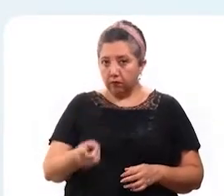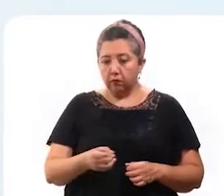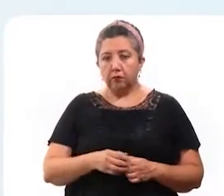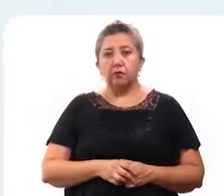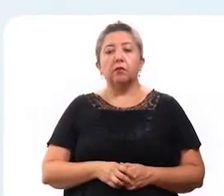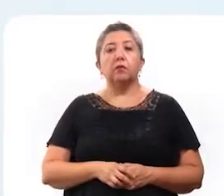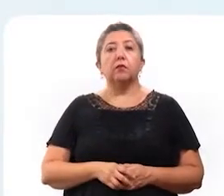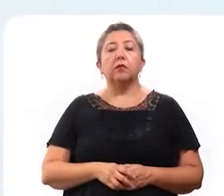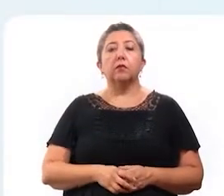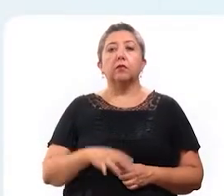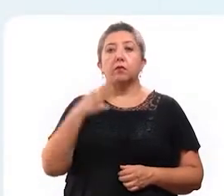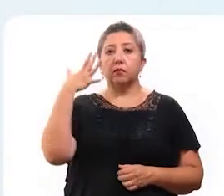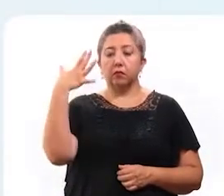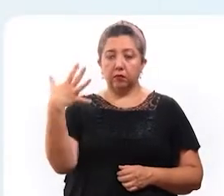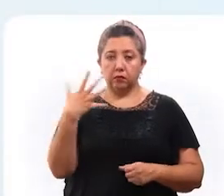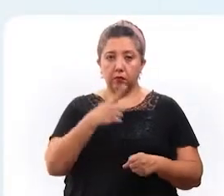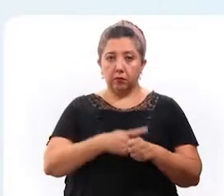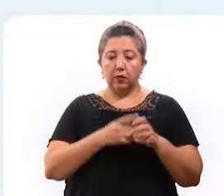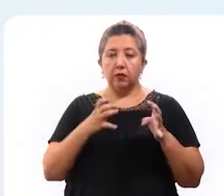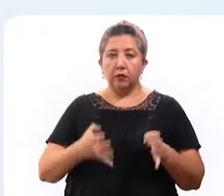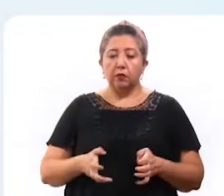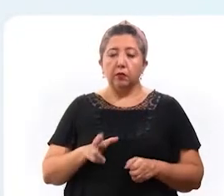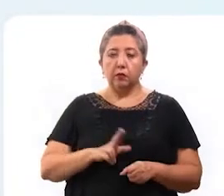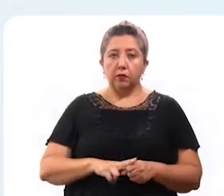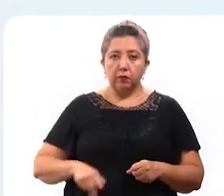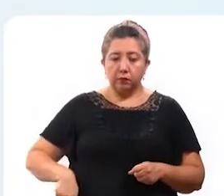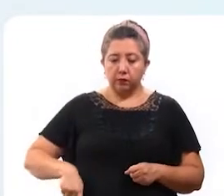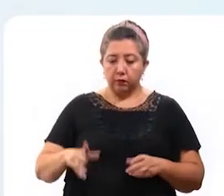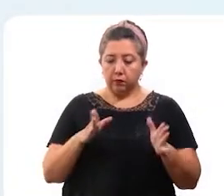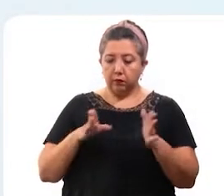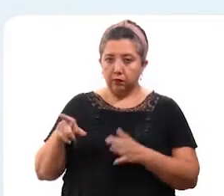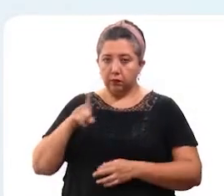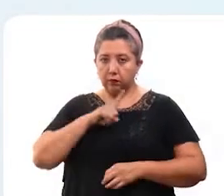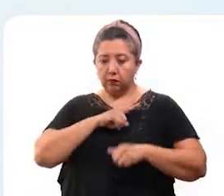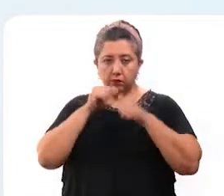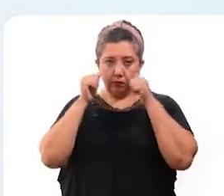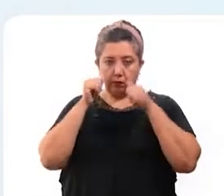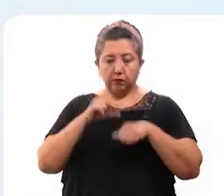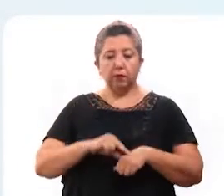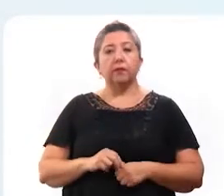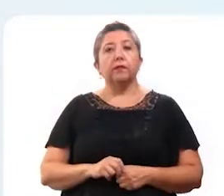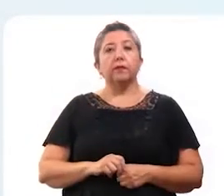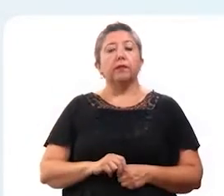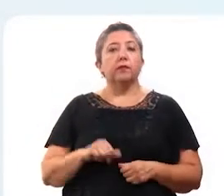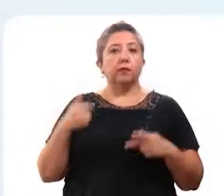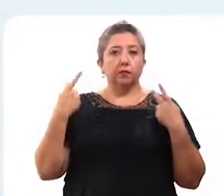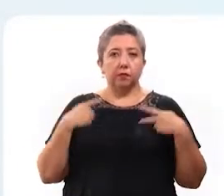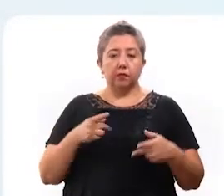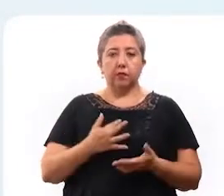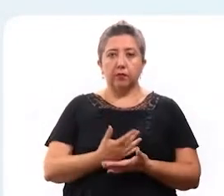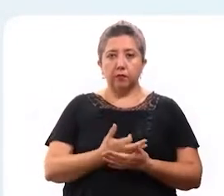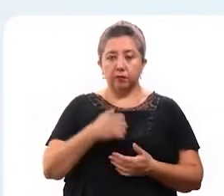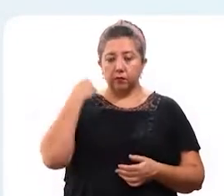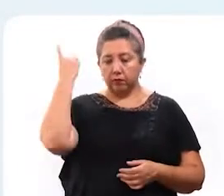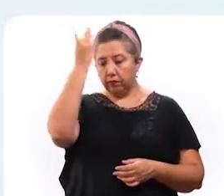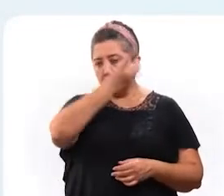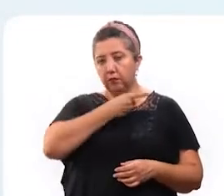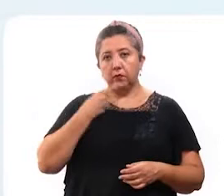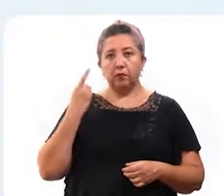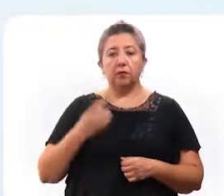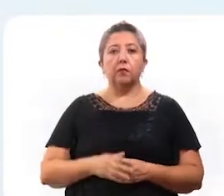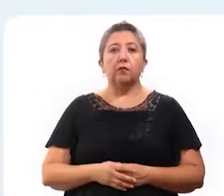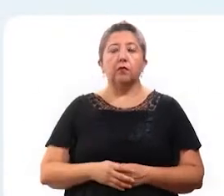se mencionó, 5 de los casos positivos están en hospitales públicos y en aislamiento total. Hay otros pacientes a la espera